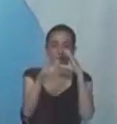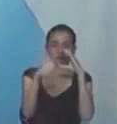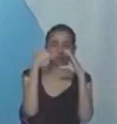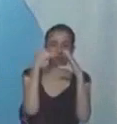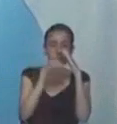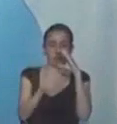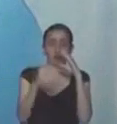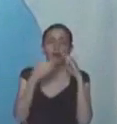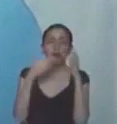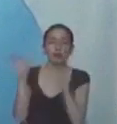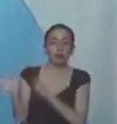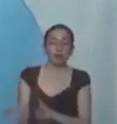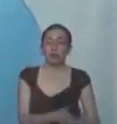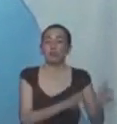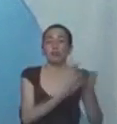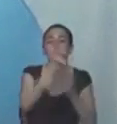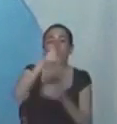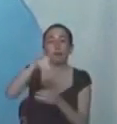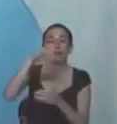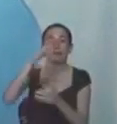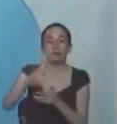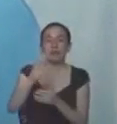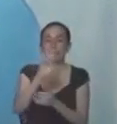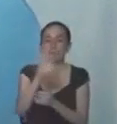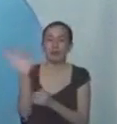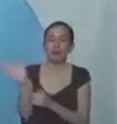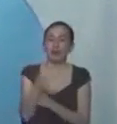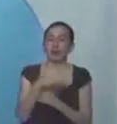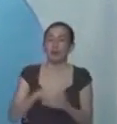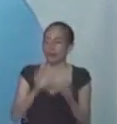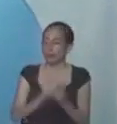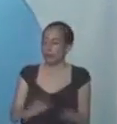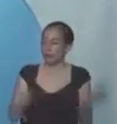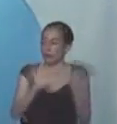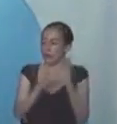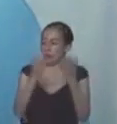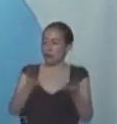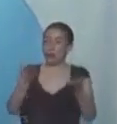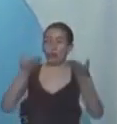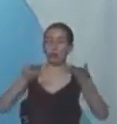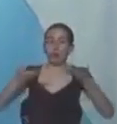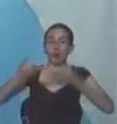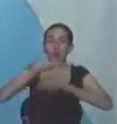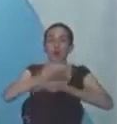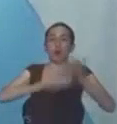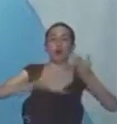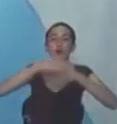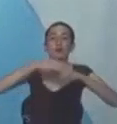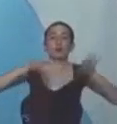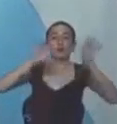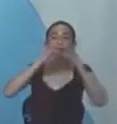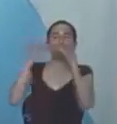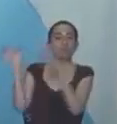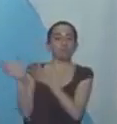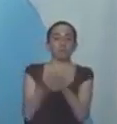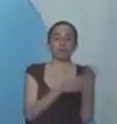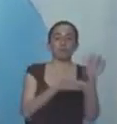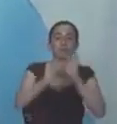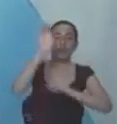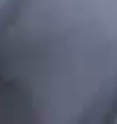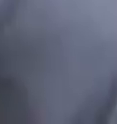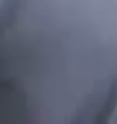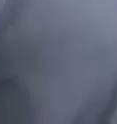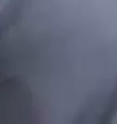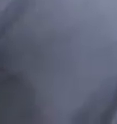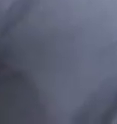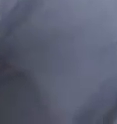por PCR en los laboratorios del INSPE Guayaquil, lo que nos permitirá cotejar diagnóstico y analizar los resultados.